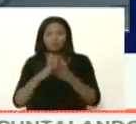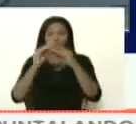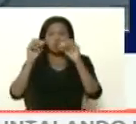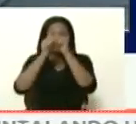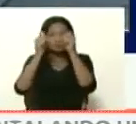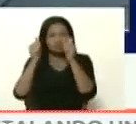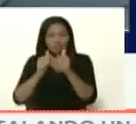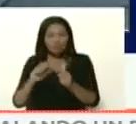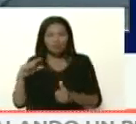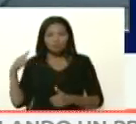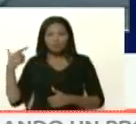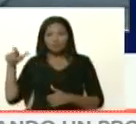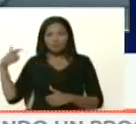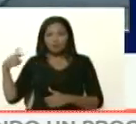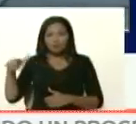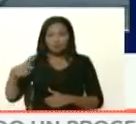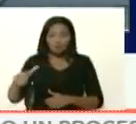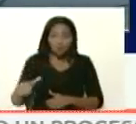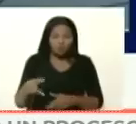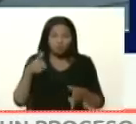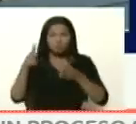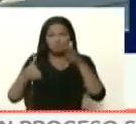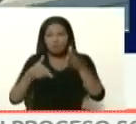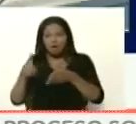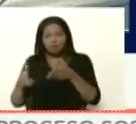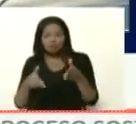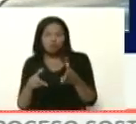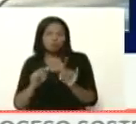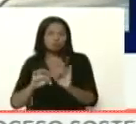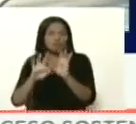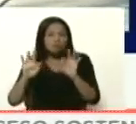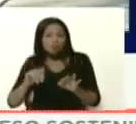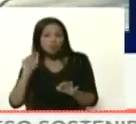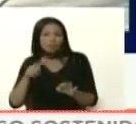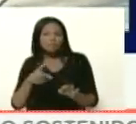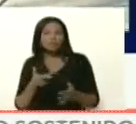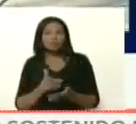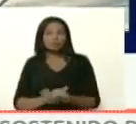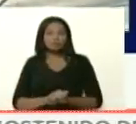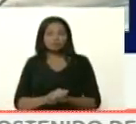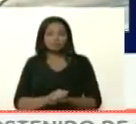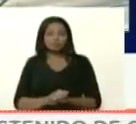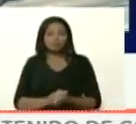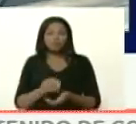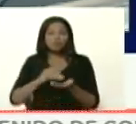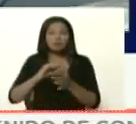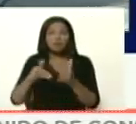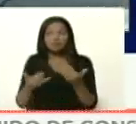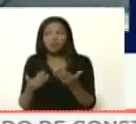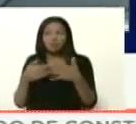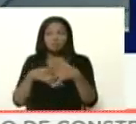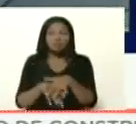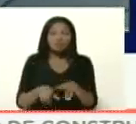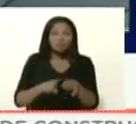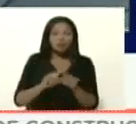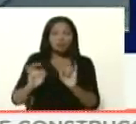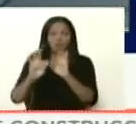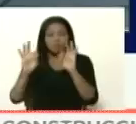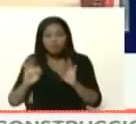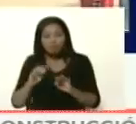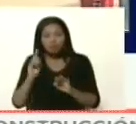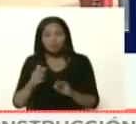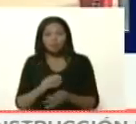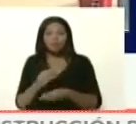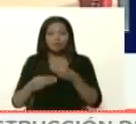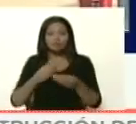también de transporte de metro y ferrocarril para también establecer pues dentro de esta adversidad